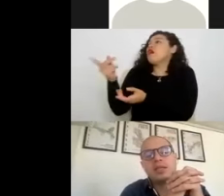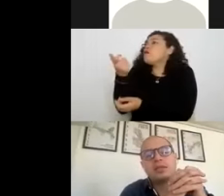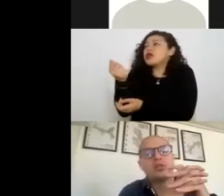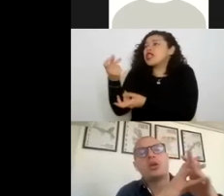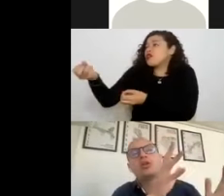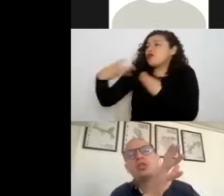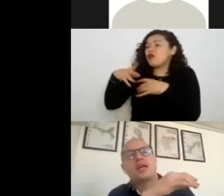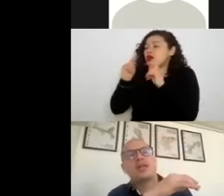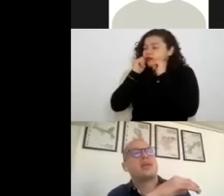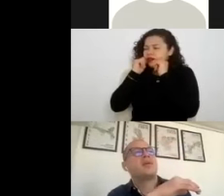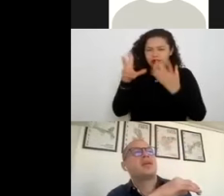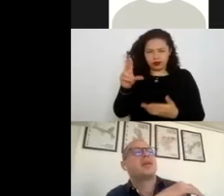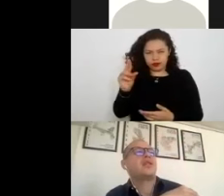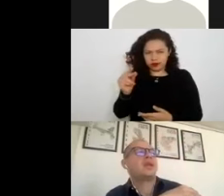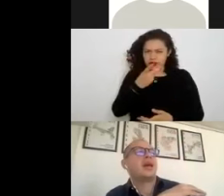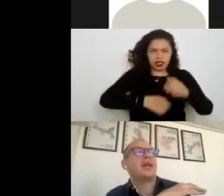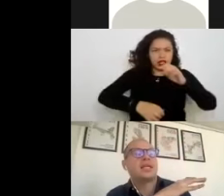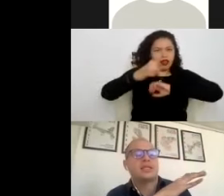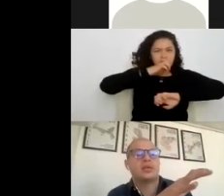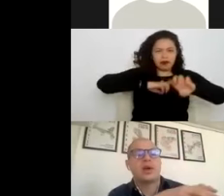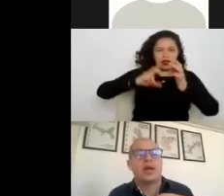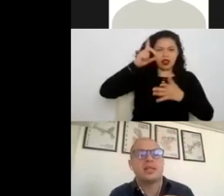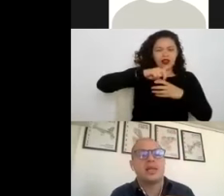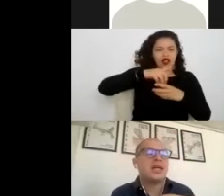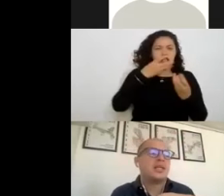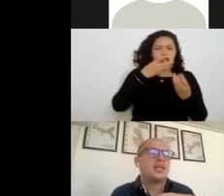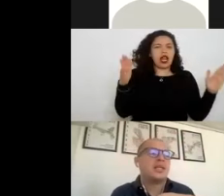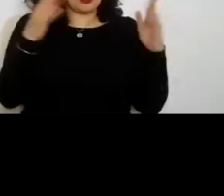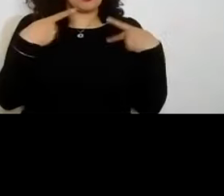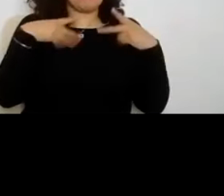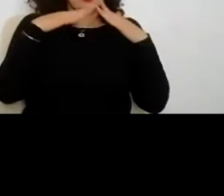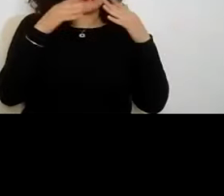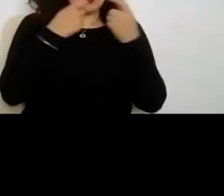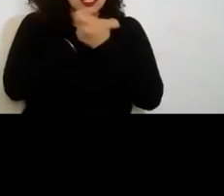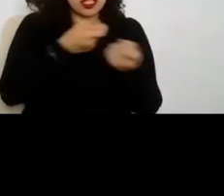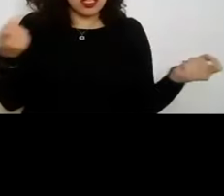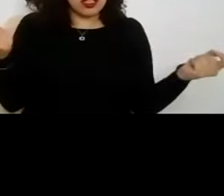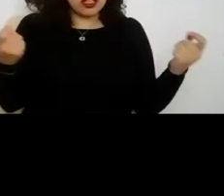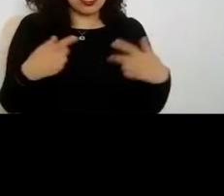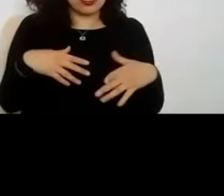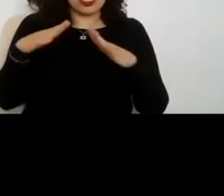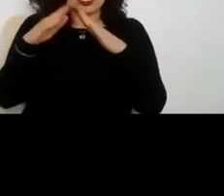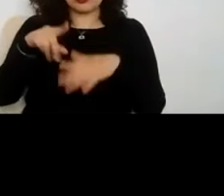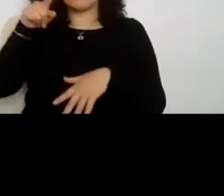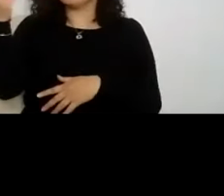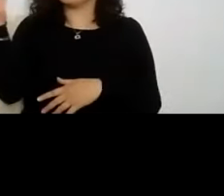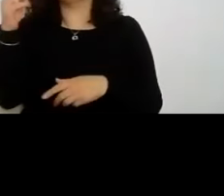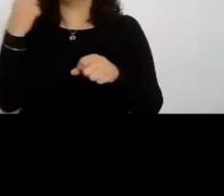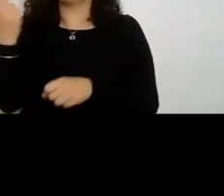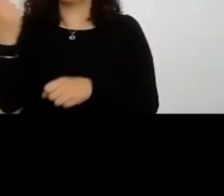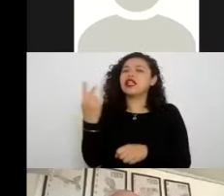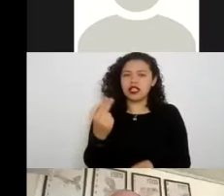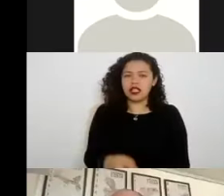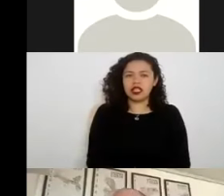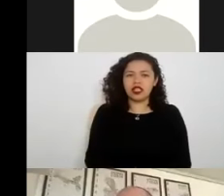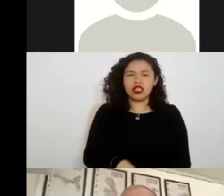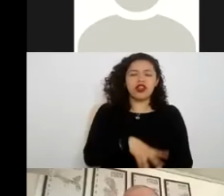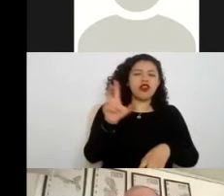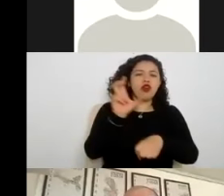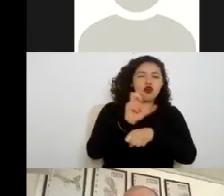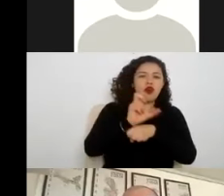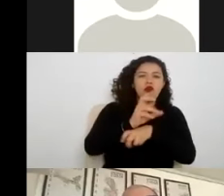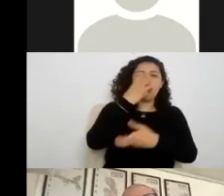empresas, todos llega diciembre, quieren donar a las casas o hogares, te acercas con las casas hogares y le dices, oye, ¿qué es lo que necesitas? Pues yo necesito huevos o necesito